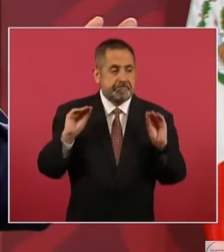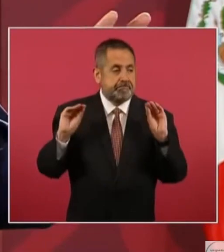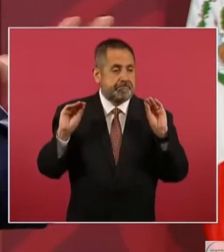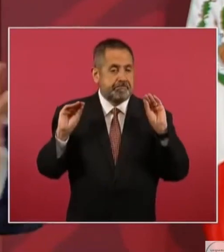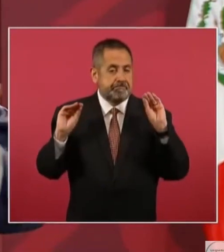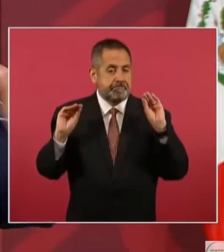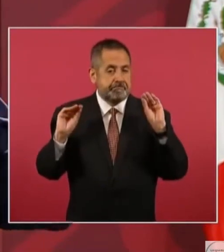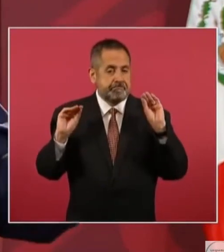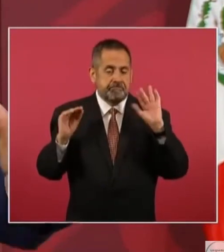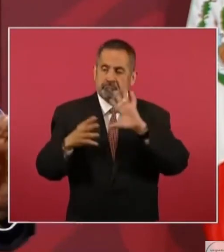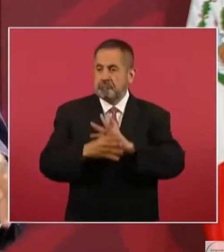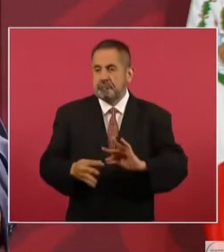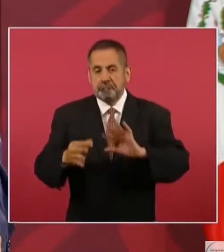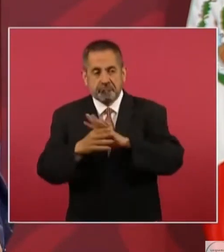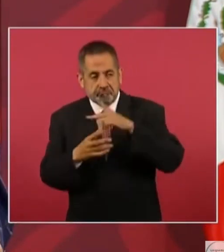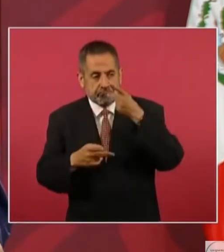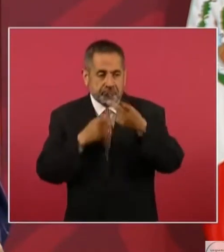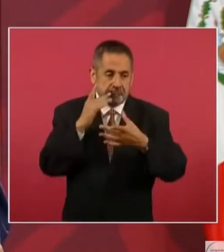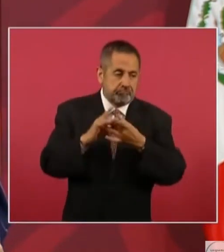no hablo